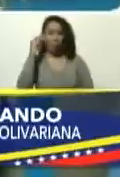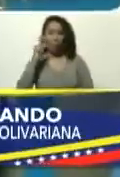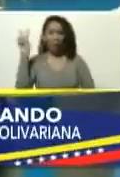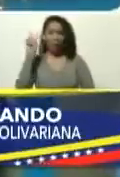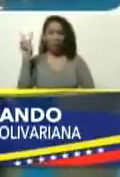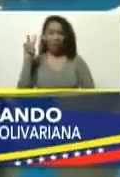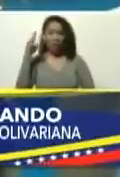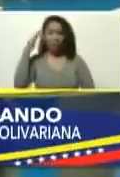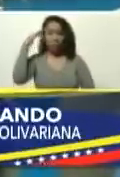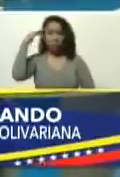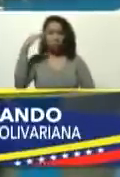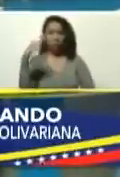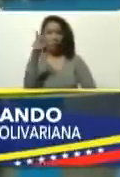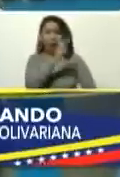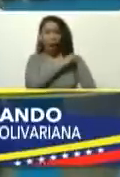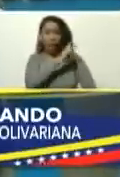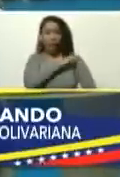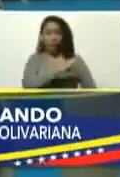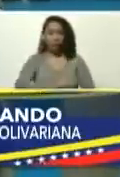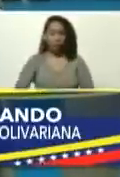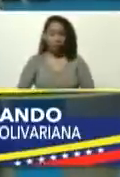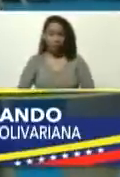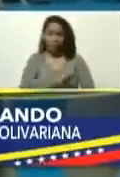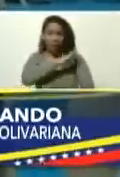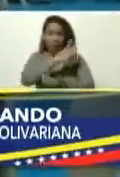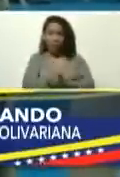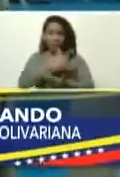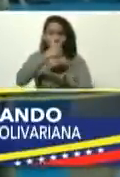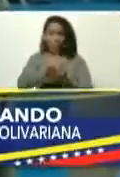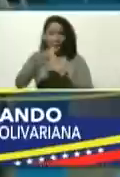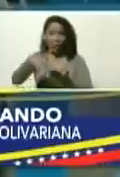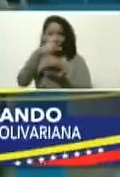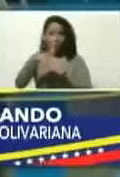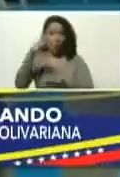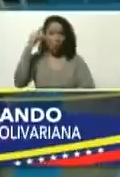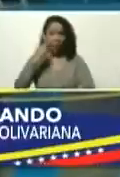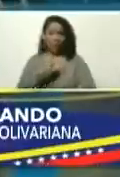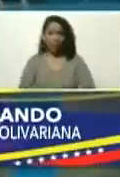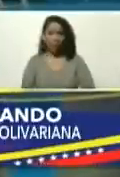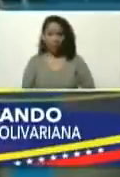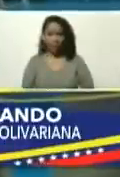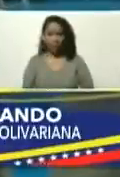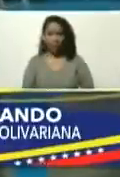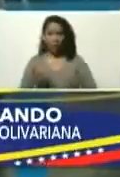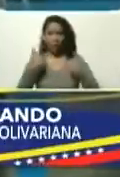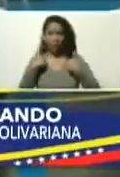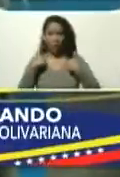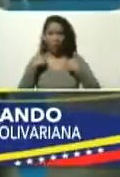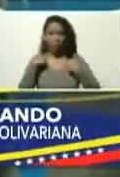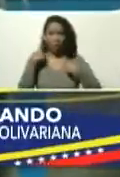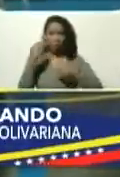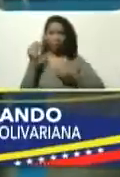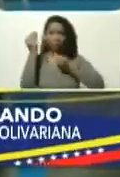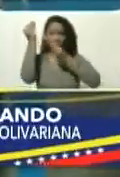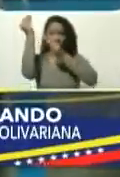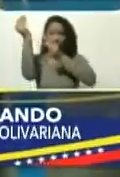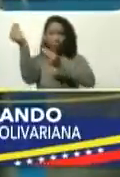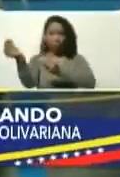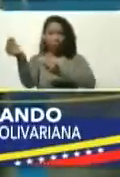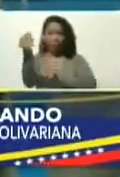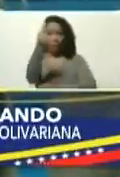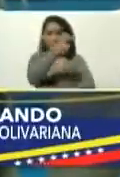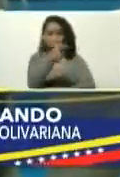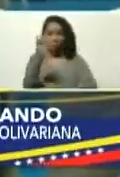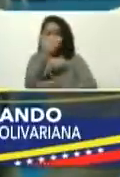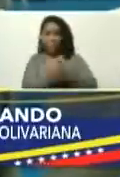y comandante en jefe de la Fuerza Armada Nacional Bolivariana, he designado al ciudadano